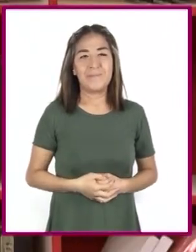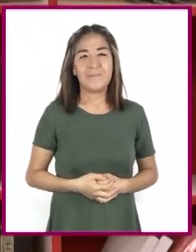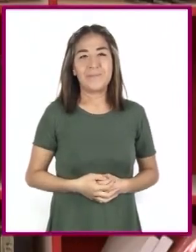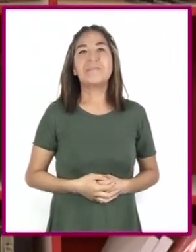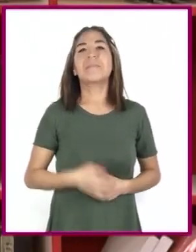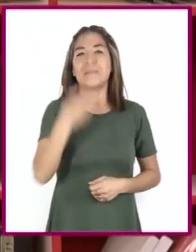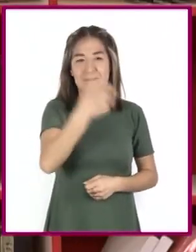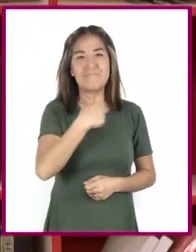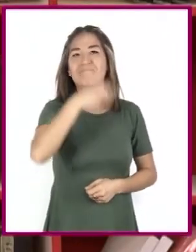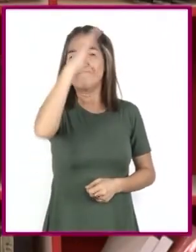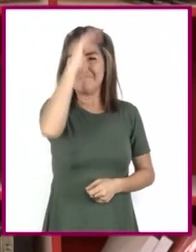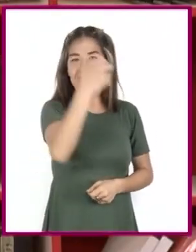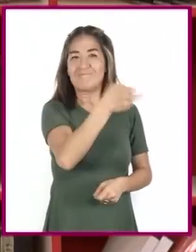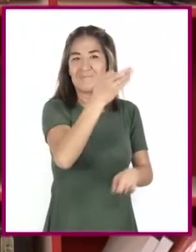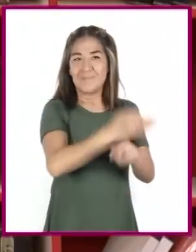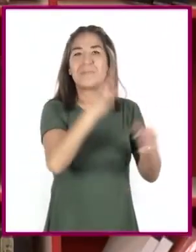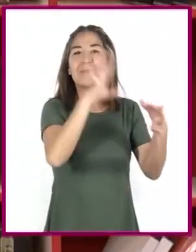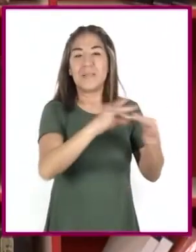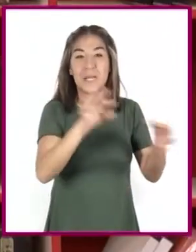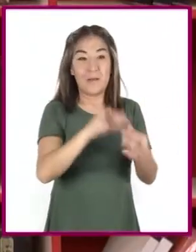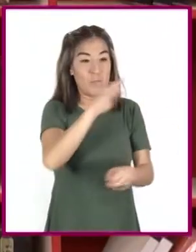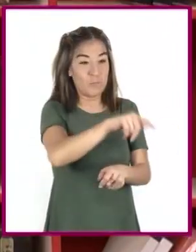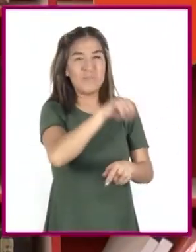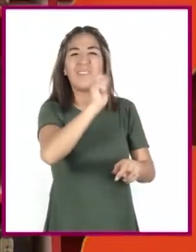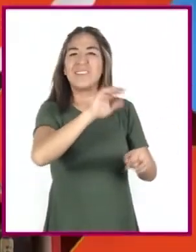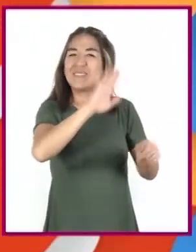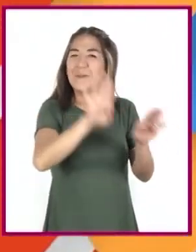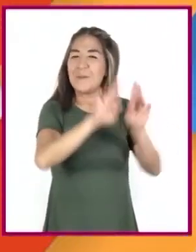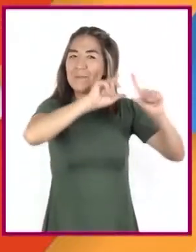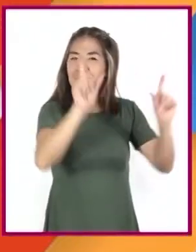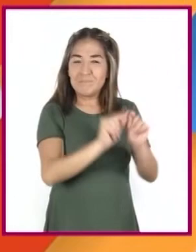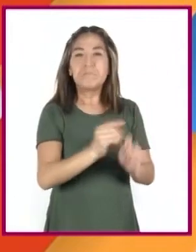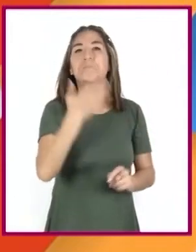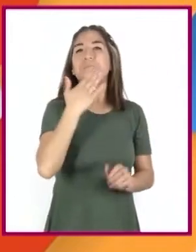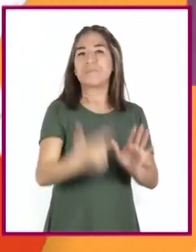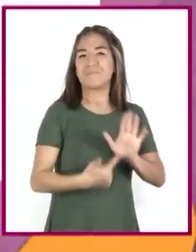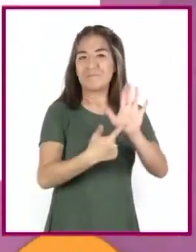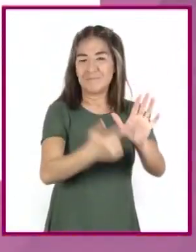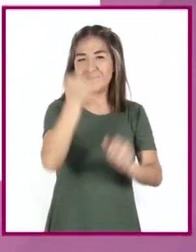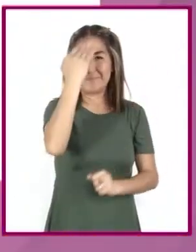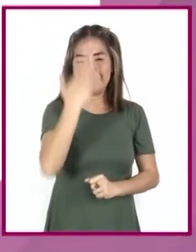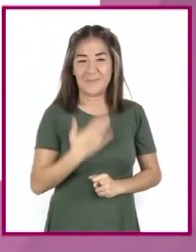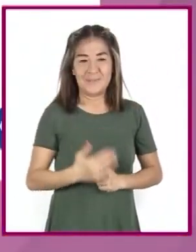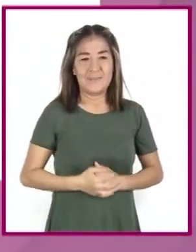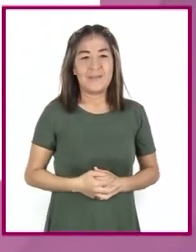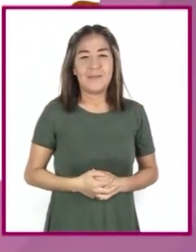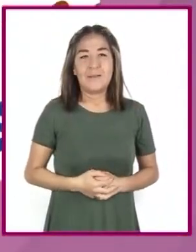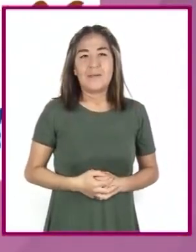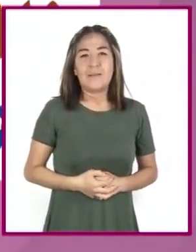Completamente de acuerdo con ellos, una conclusión completa y bien ilustrada.